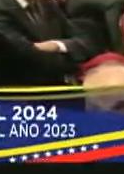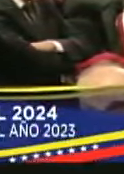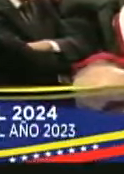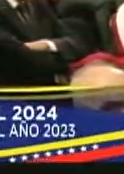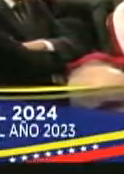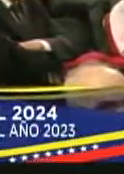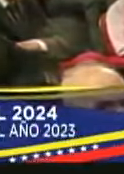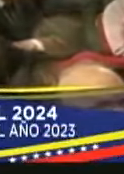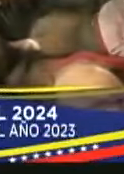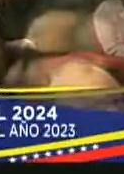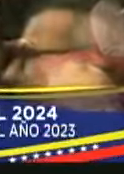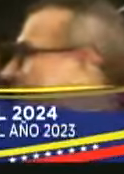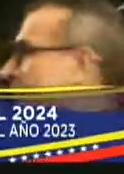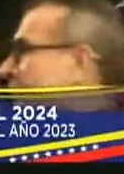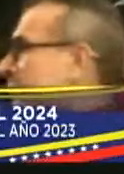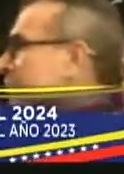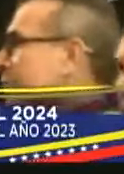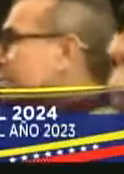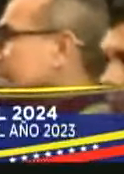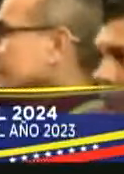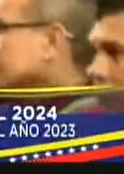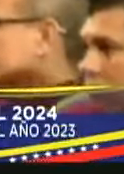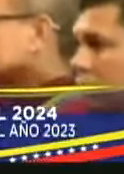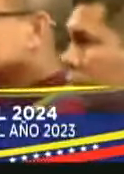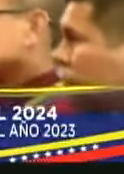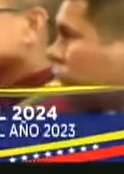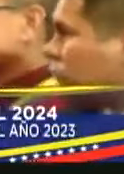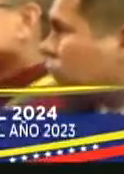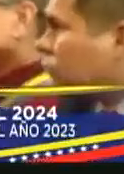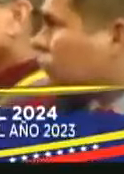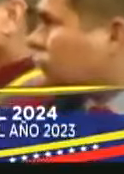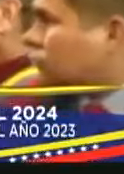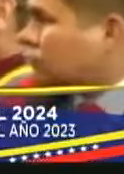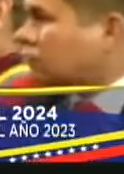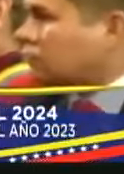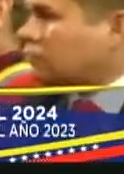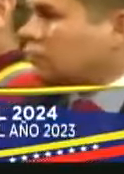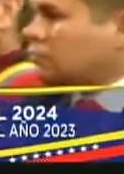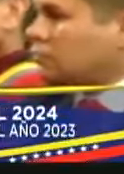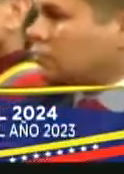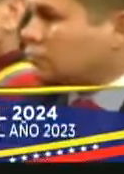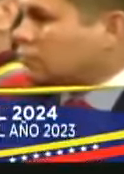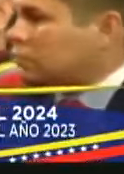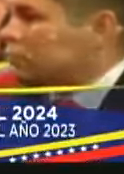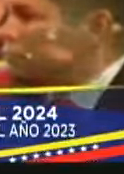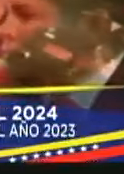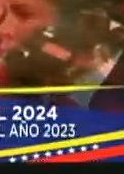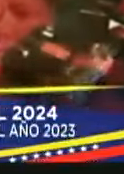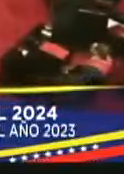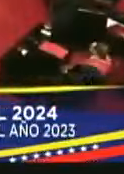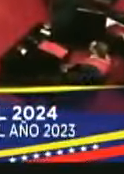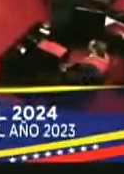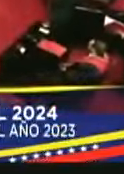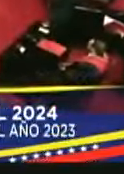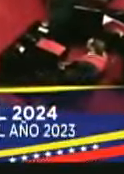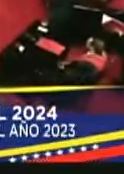queriéndonos siempre estar a la altura del pueblo venezolano heroico y patriótico. Así